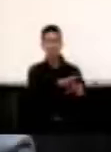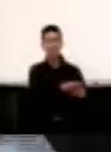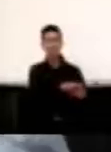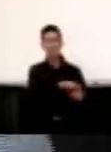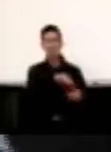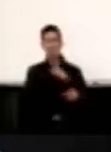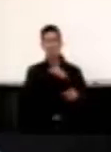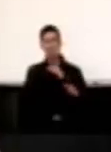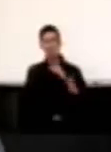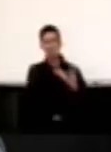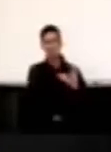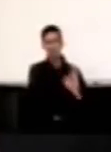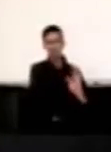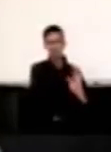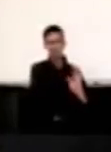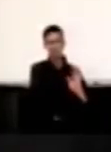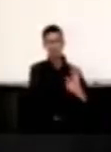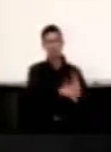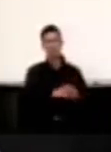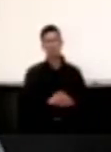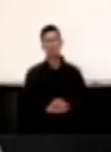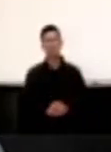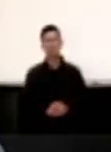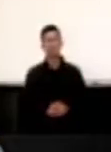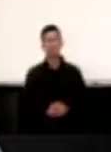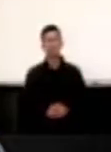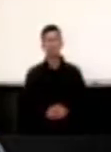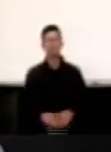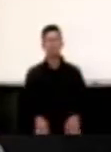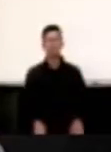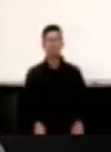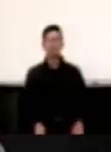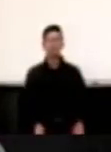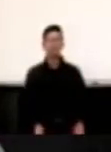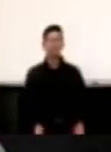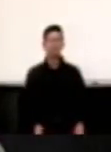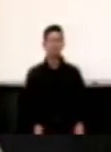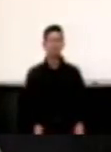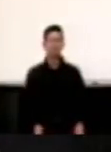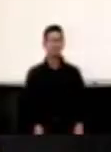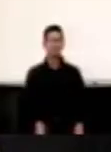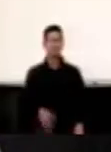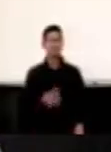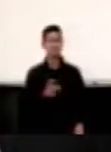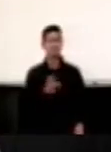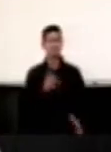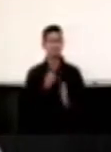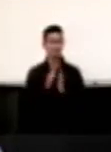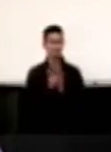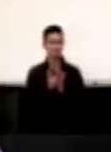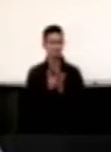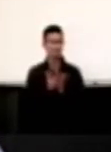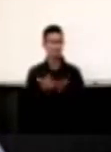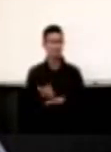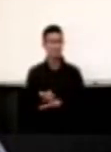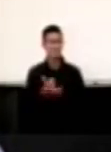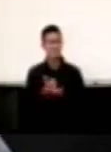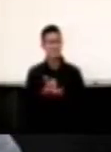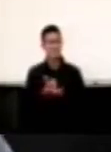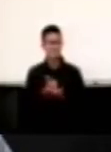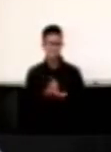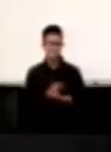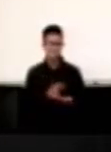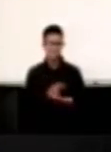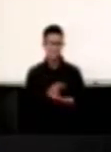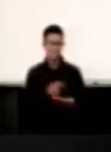pesar de las élites. Entonces, lo que hace el libro es precisamente analizar,